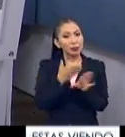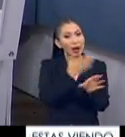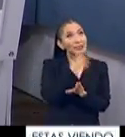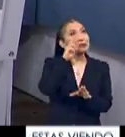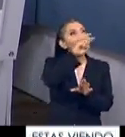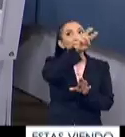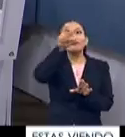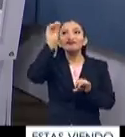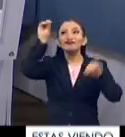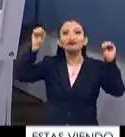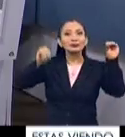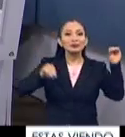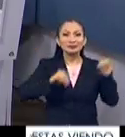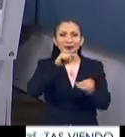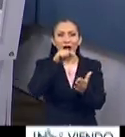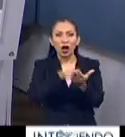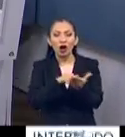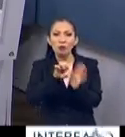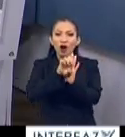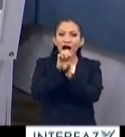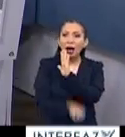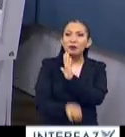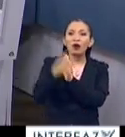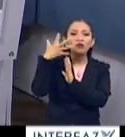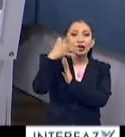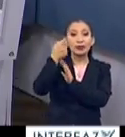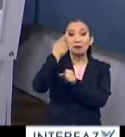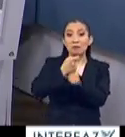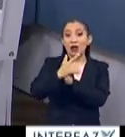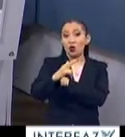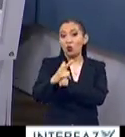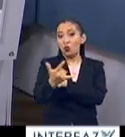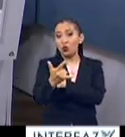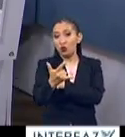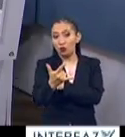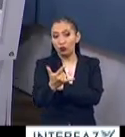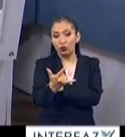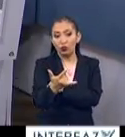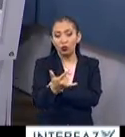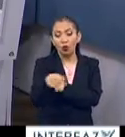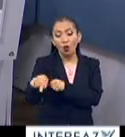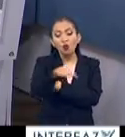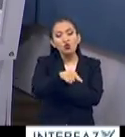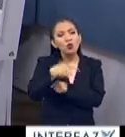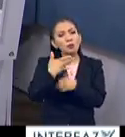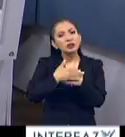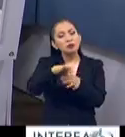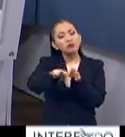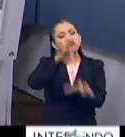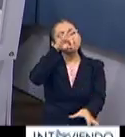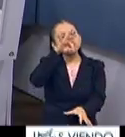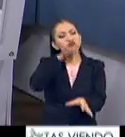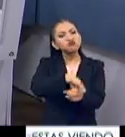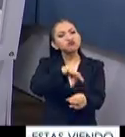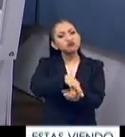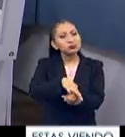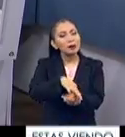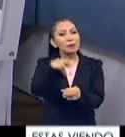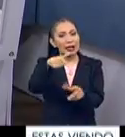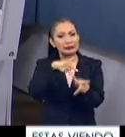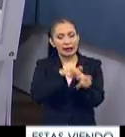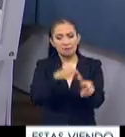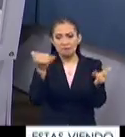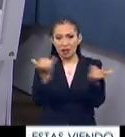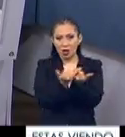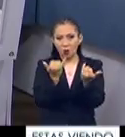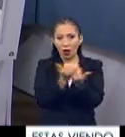puede ver, una especie de... pues de ejemplo de lo que será este primero de julio una elección. Pero antes, para seguir con la